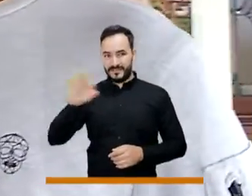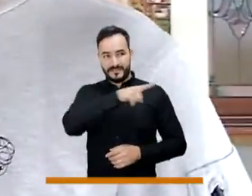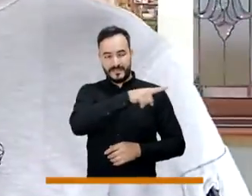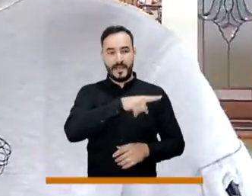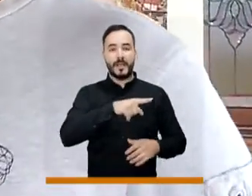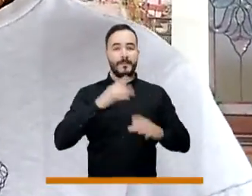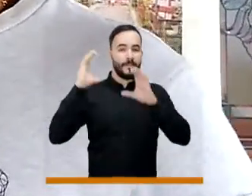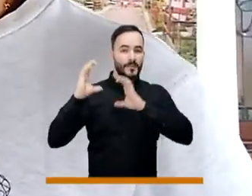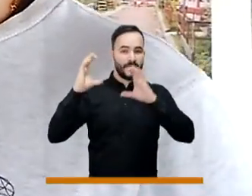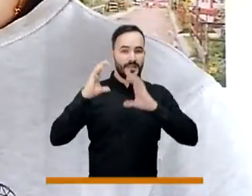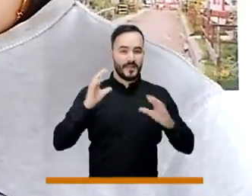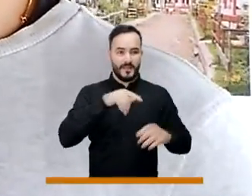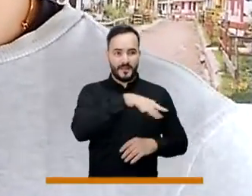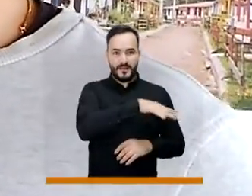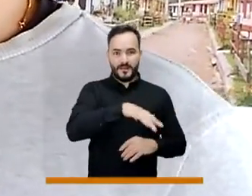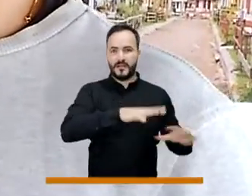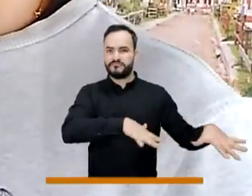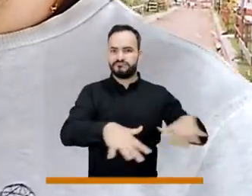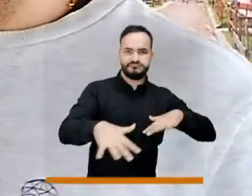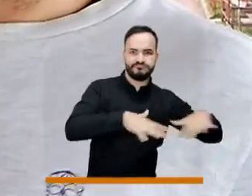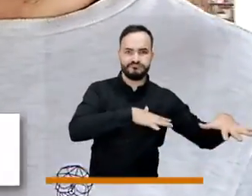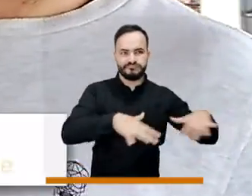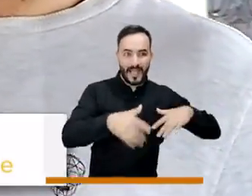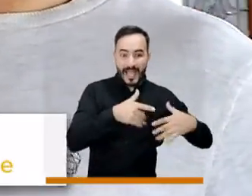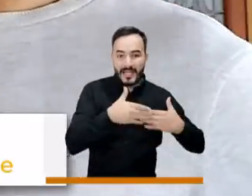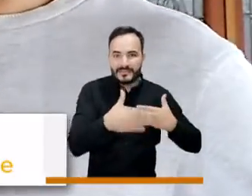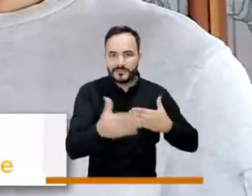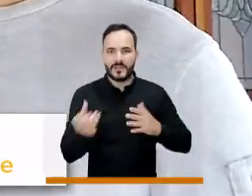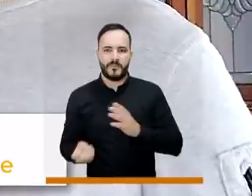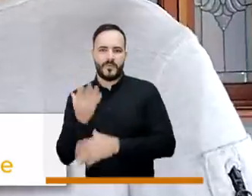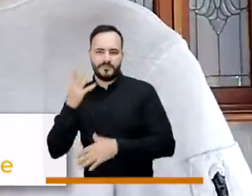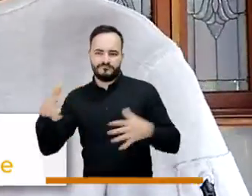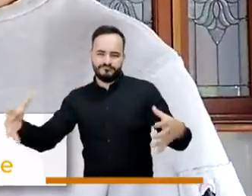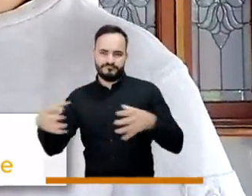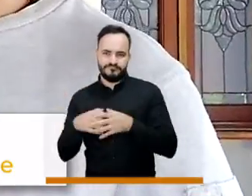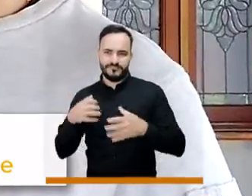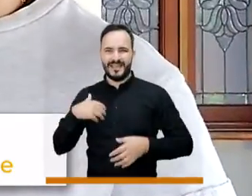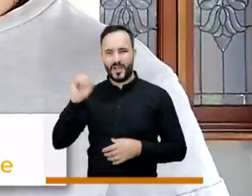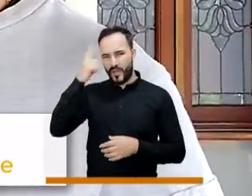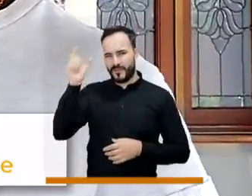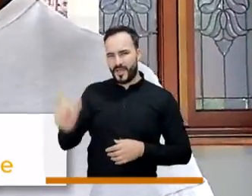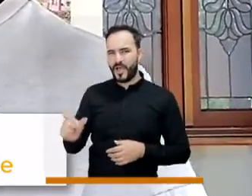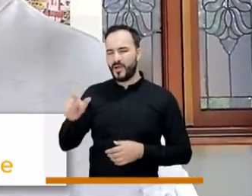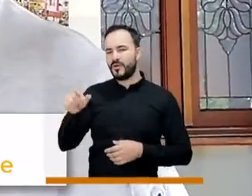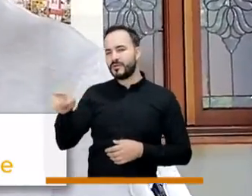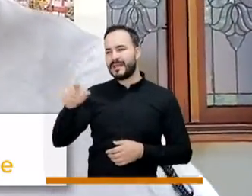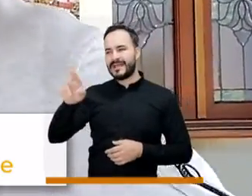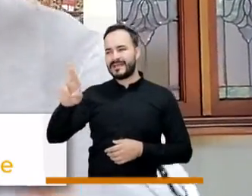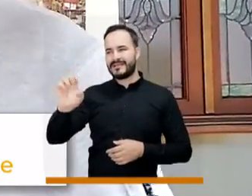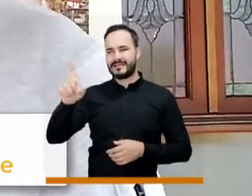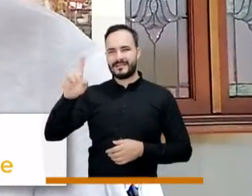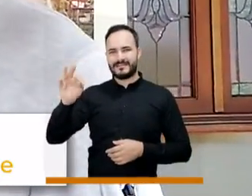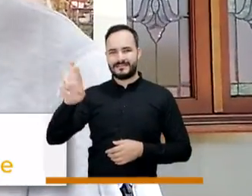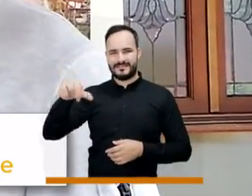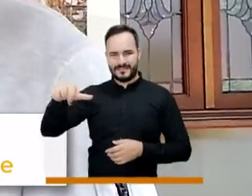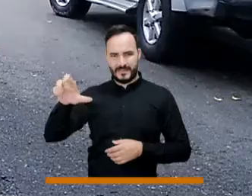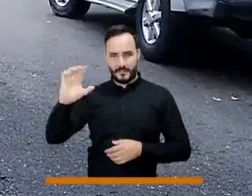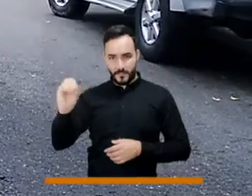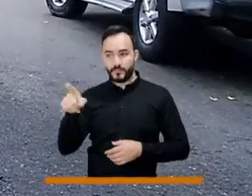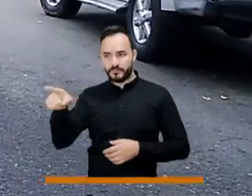Popayán, Cauca. Se reúnen grandes empresarios del departamento, Nicanor Restrepo, que en ese entonces era gobernador, y entre